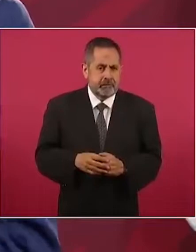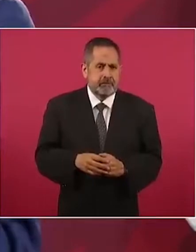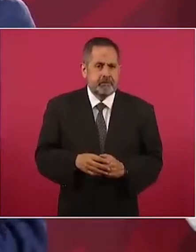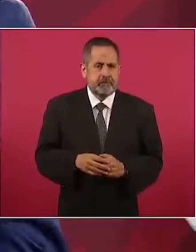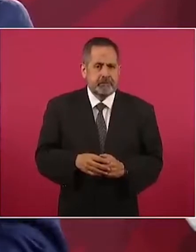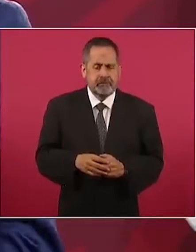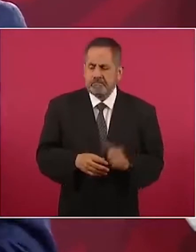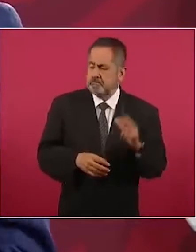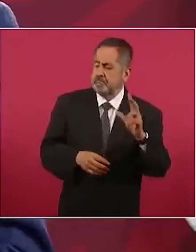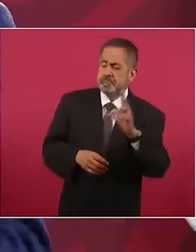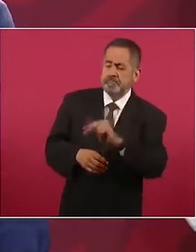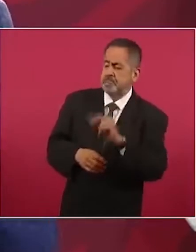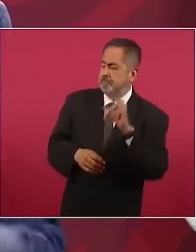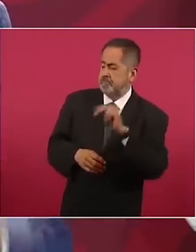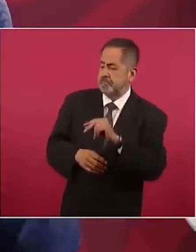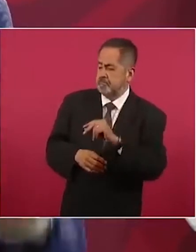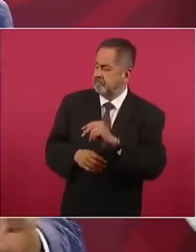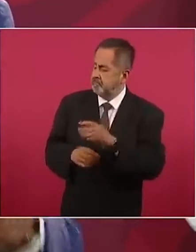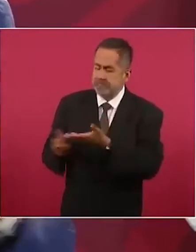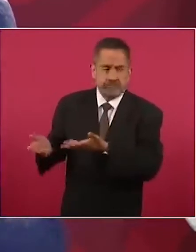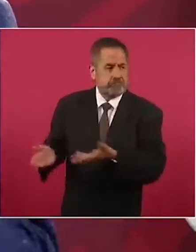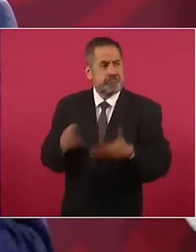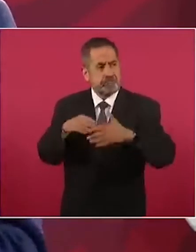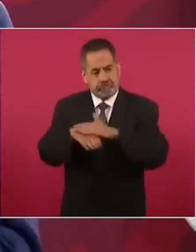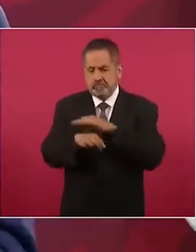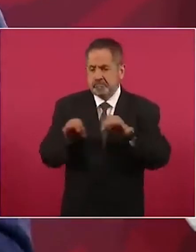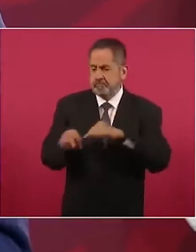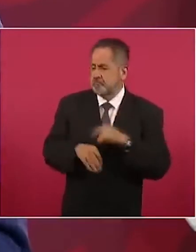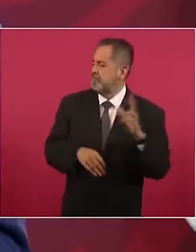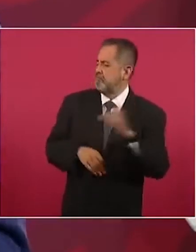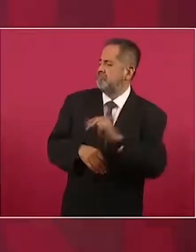negar ese hecho real